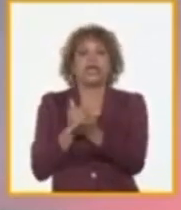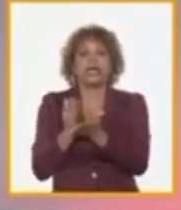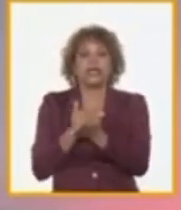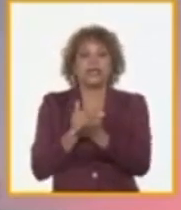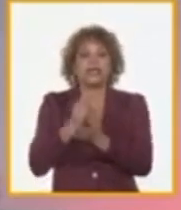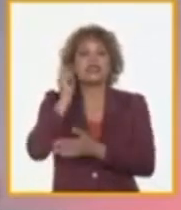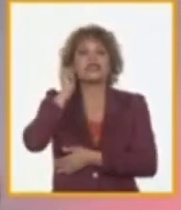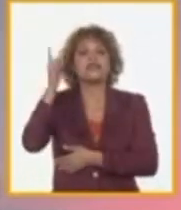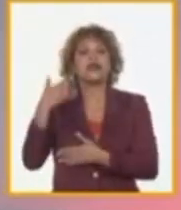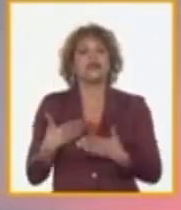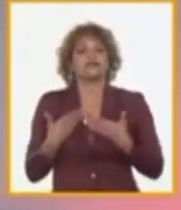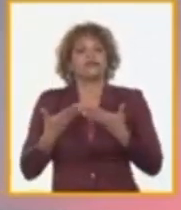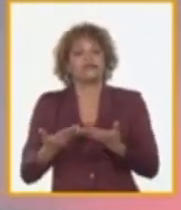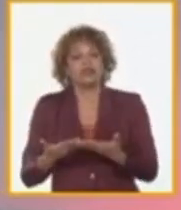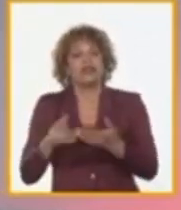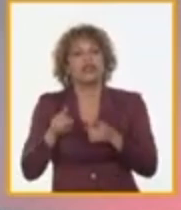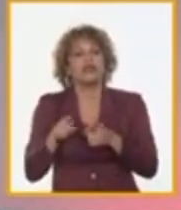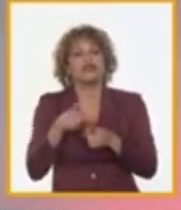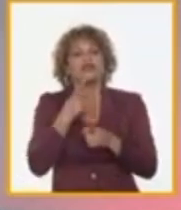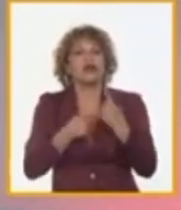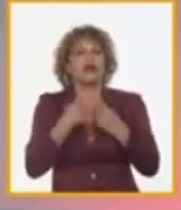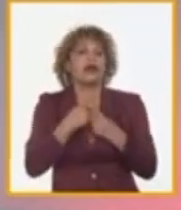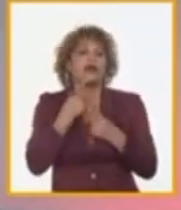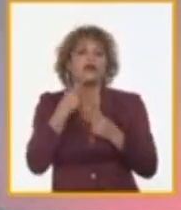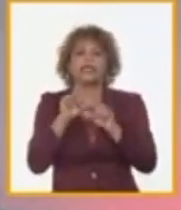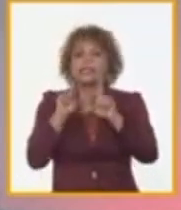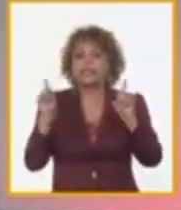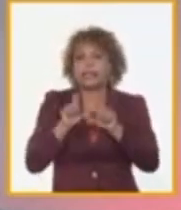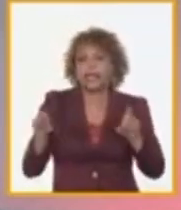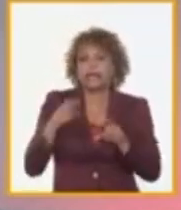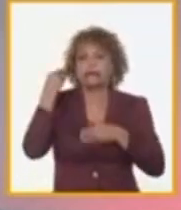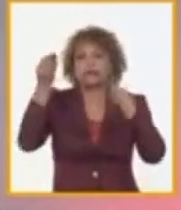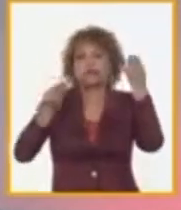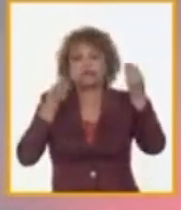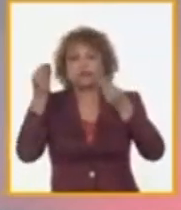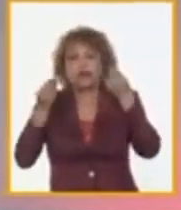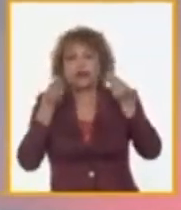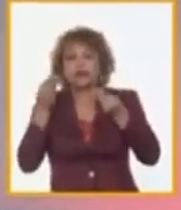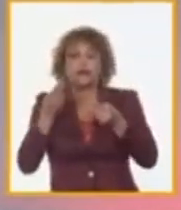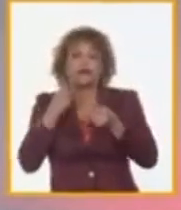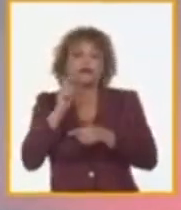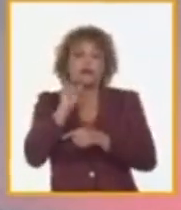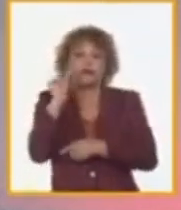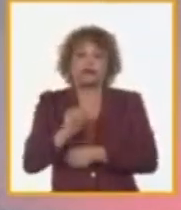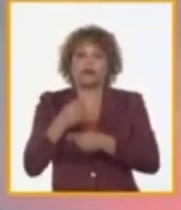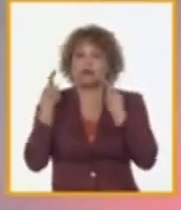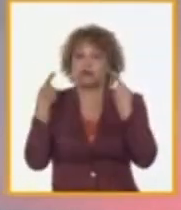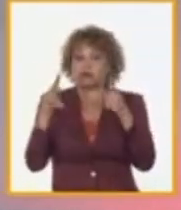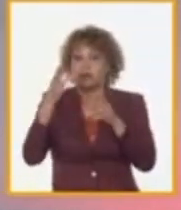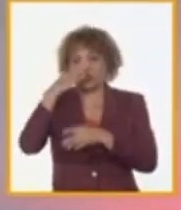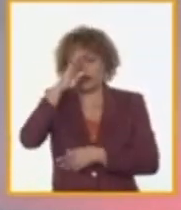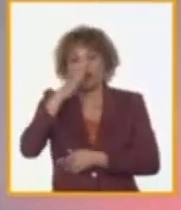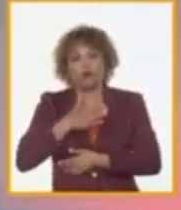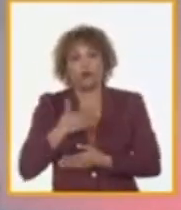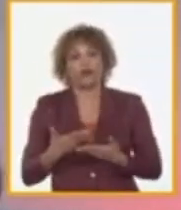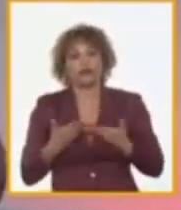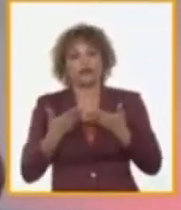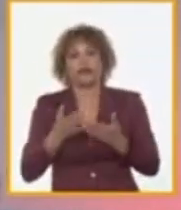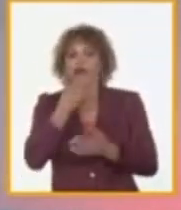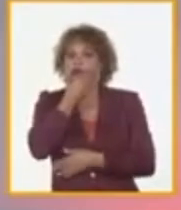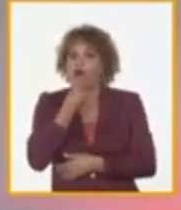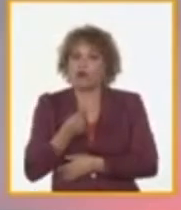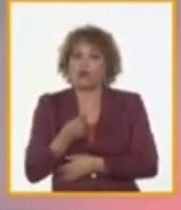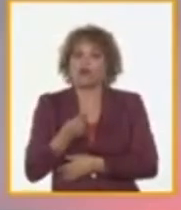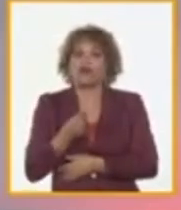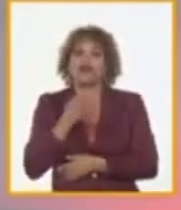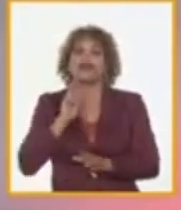inspiran que es una compilación de textos sobre eh pensamientos también de personalidades cubanas que dedican a los jóvenes Durante este o sea durante